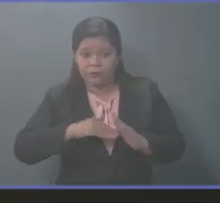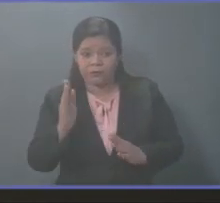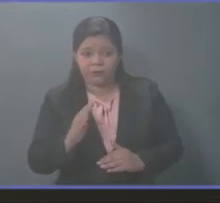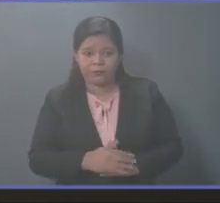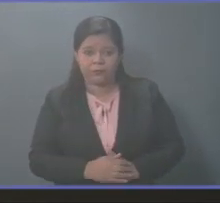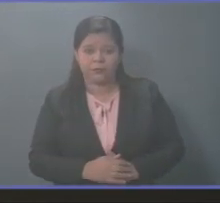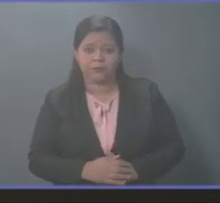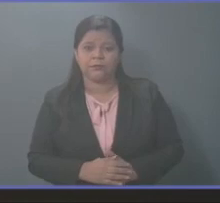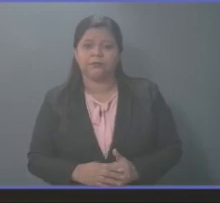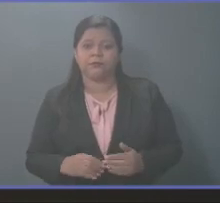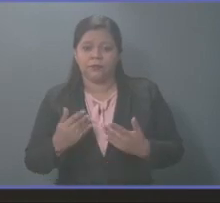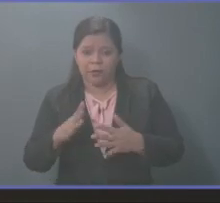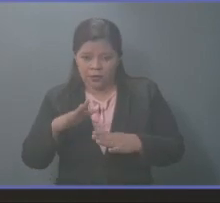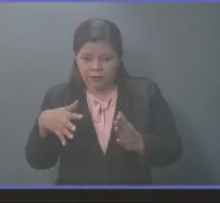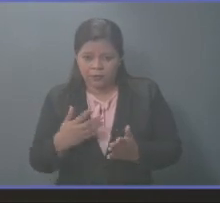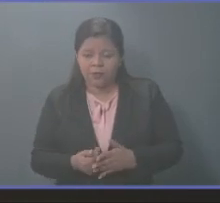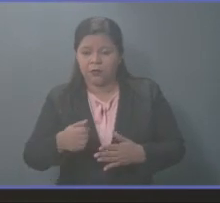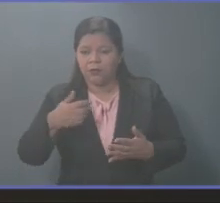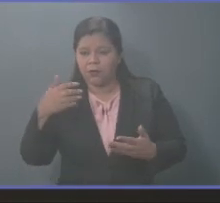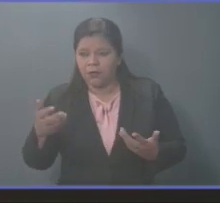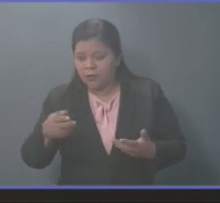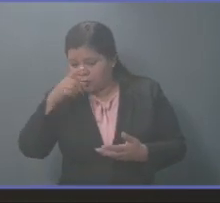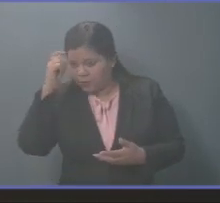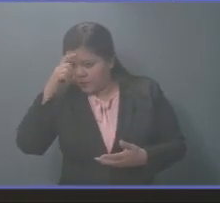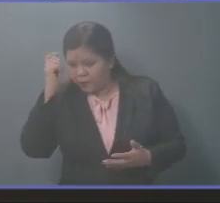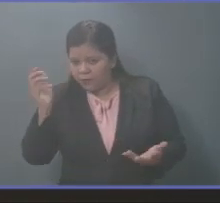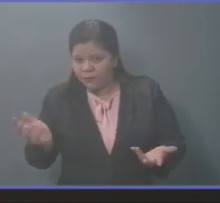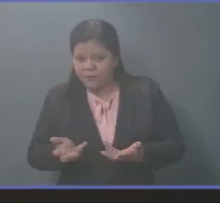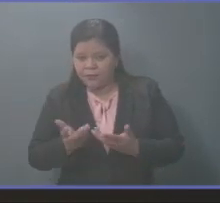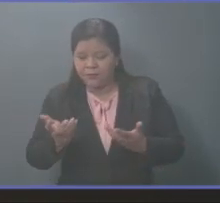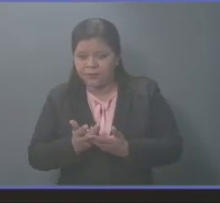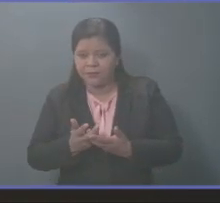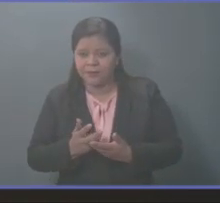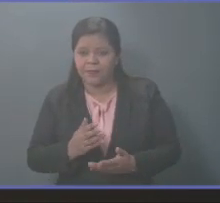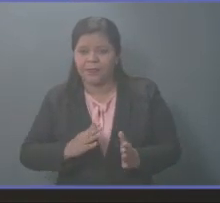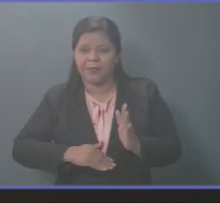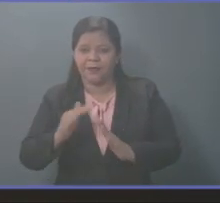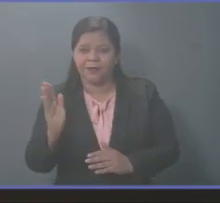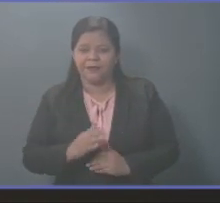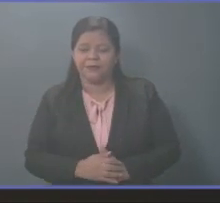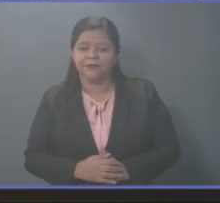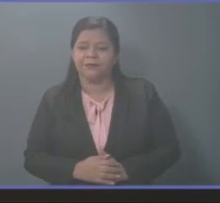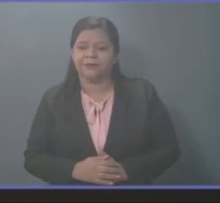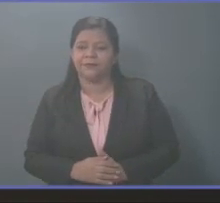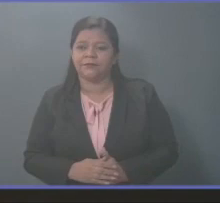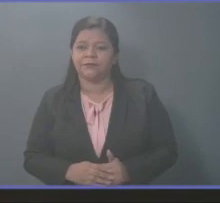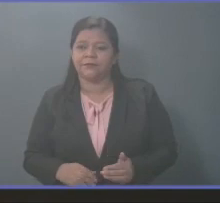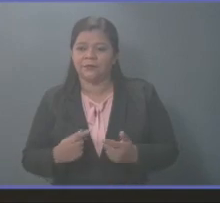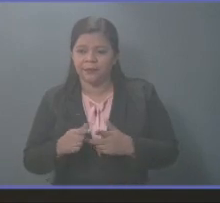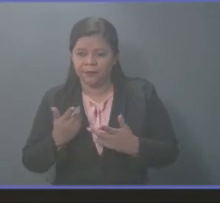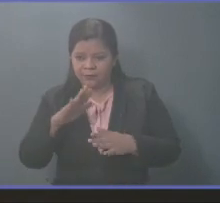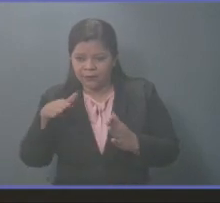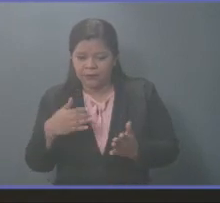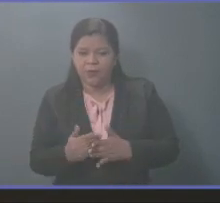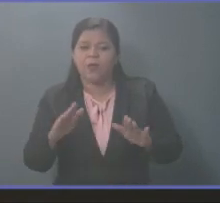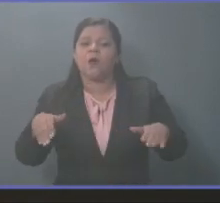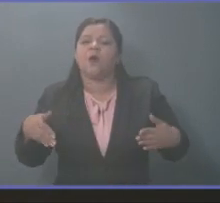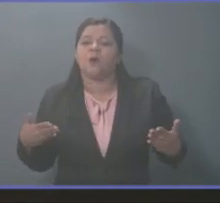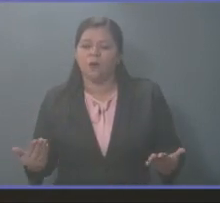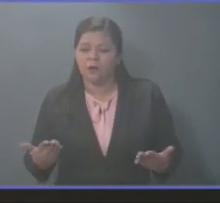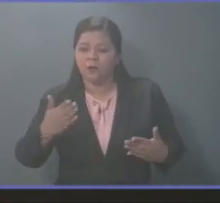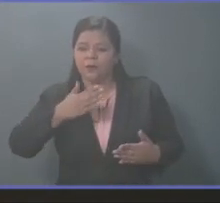de investigación? Uno se recuerda con claridad cómo obtenían